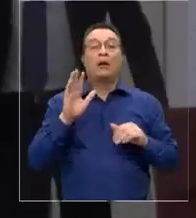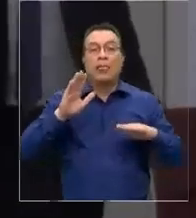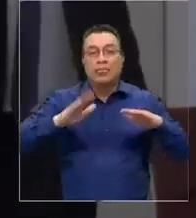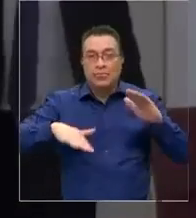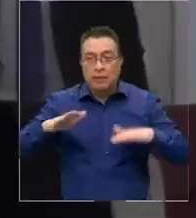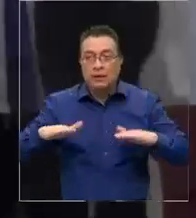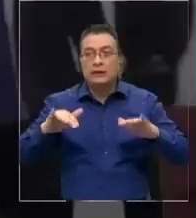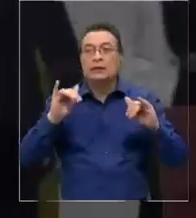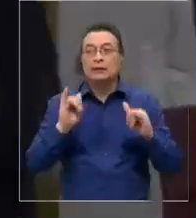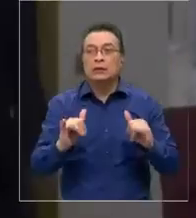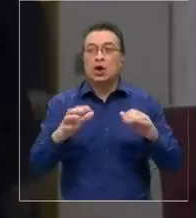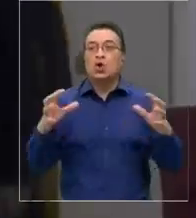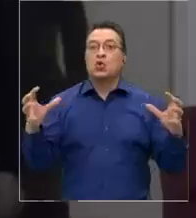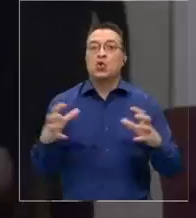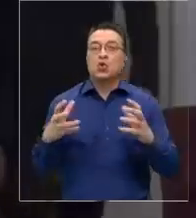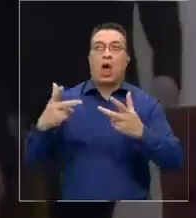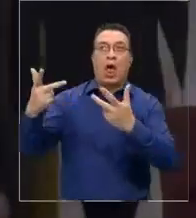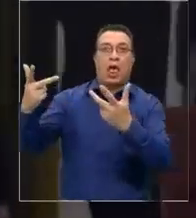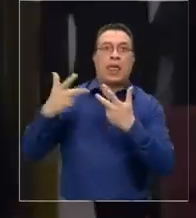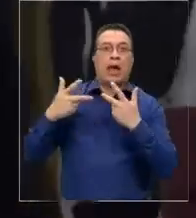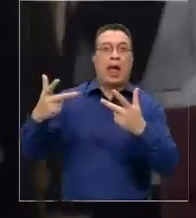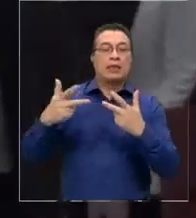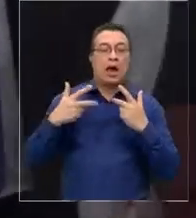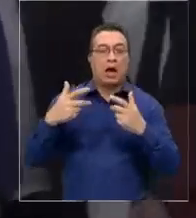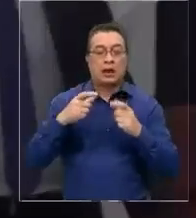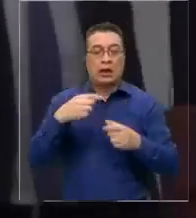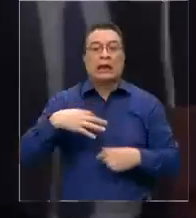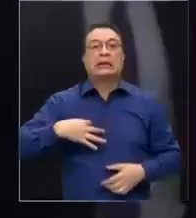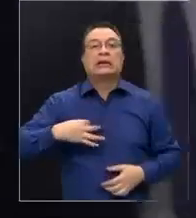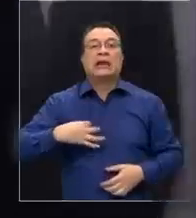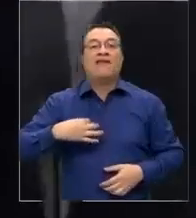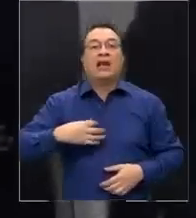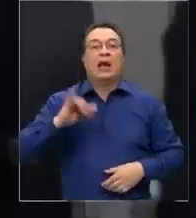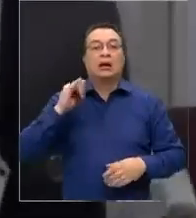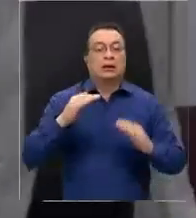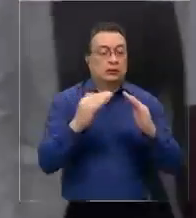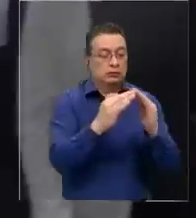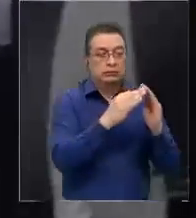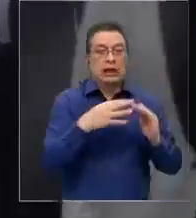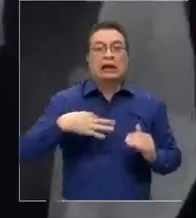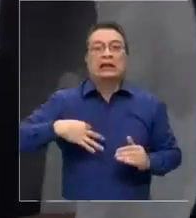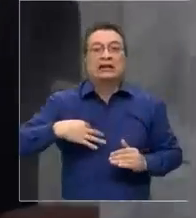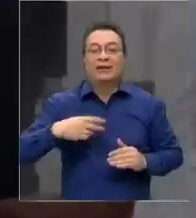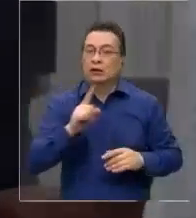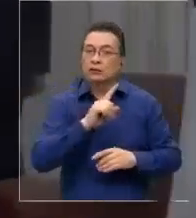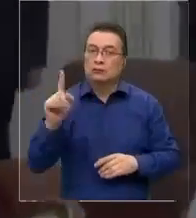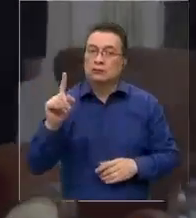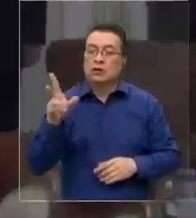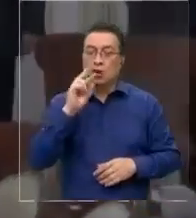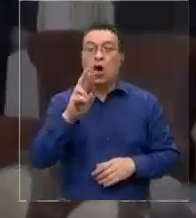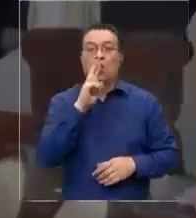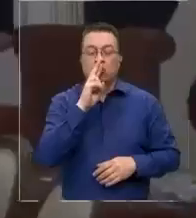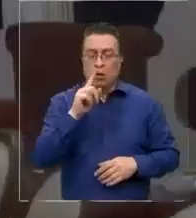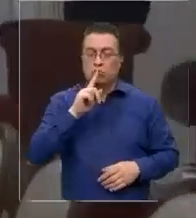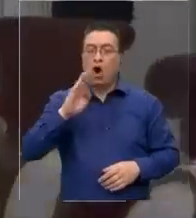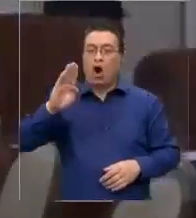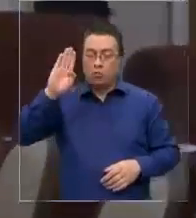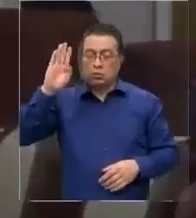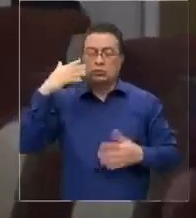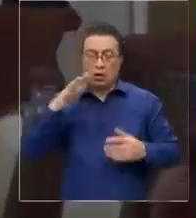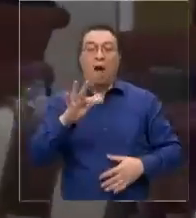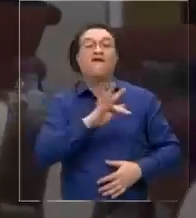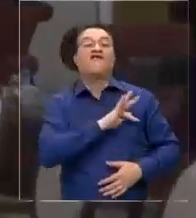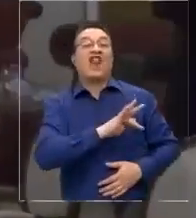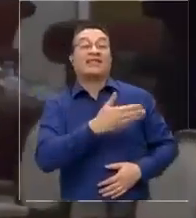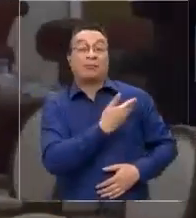de si recrudecen o no los ataques contra población civil, contra instalaciones civiles, algo que supuestamente Rusia se había comprometido con el presidente de